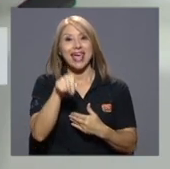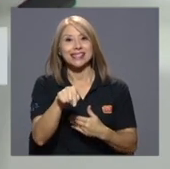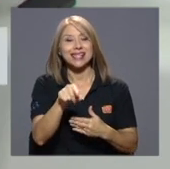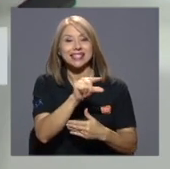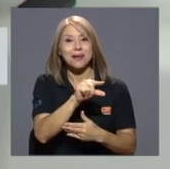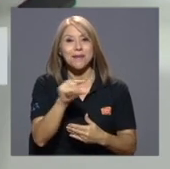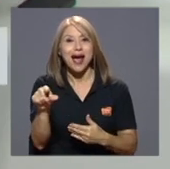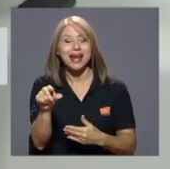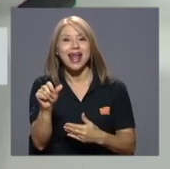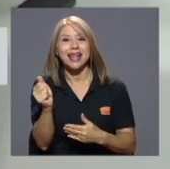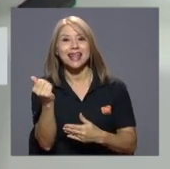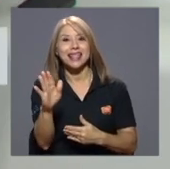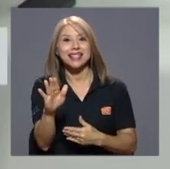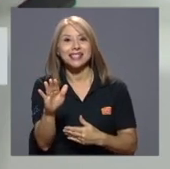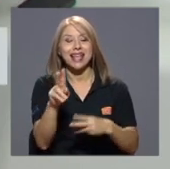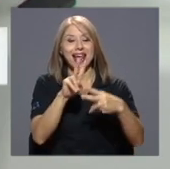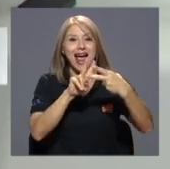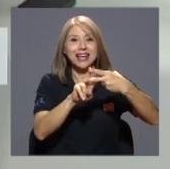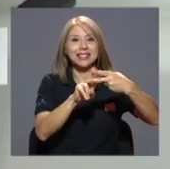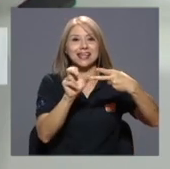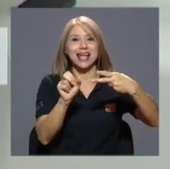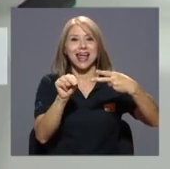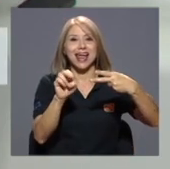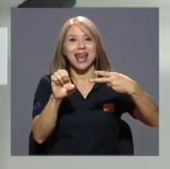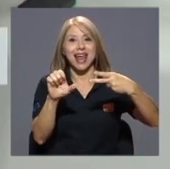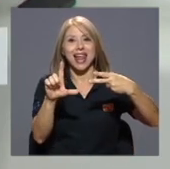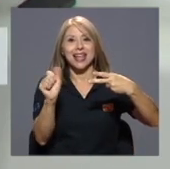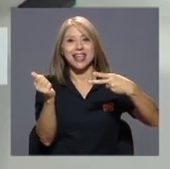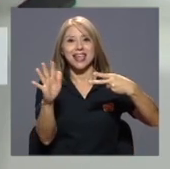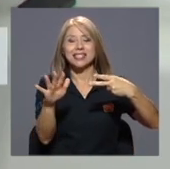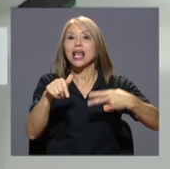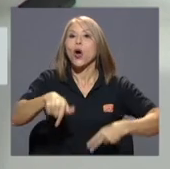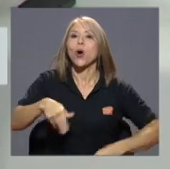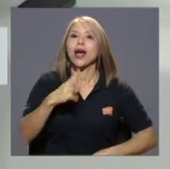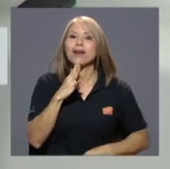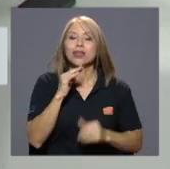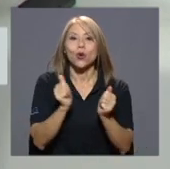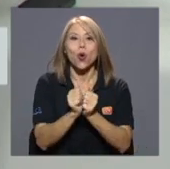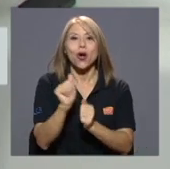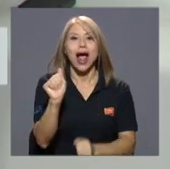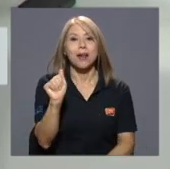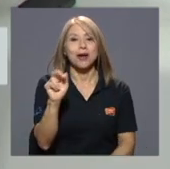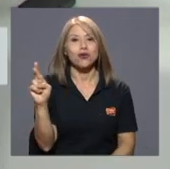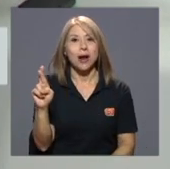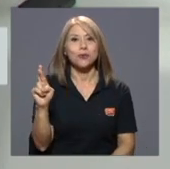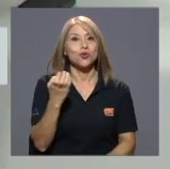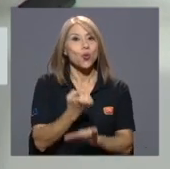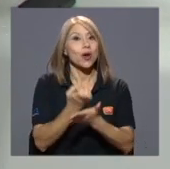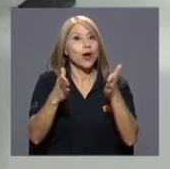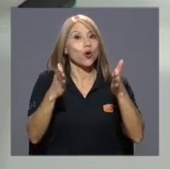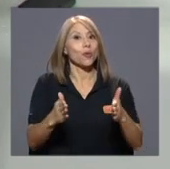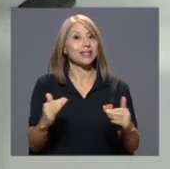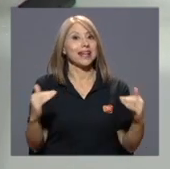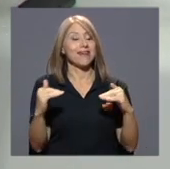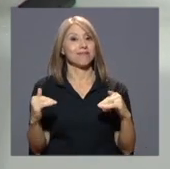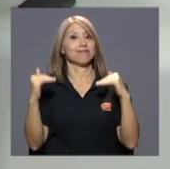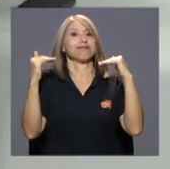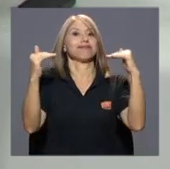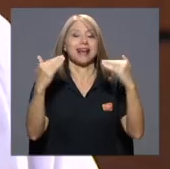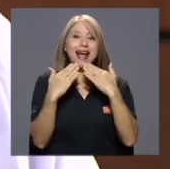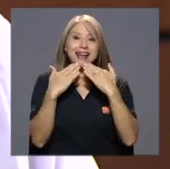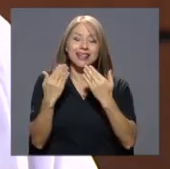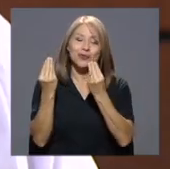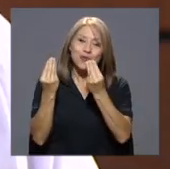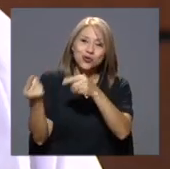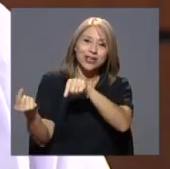Hoy estamos hablando con don Álvaro Ramos, un economista del más alto nivel de este país y a quien agradezco mucho que haya estado con nosotros hoy en esta